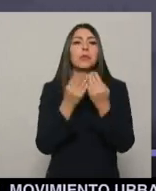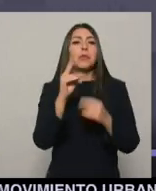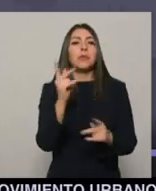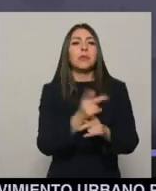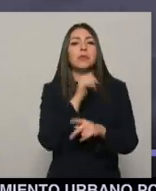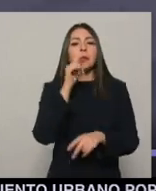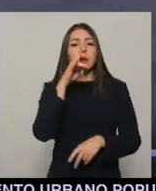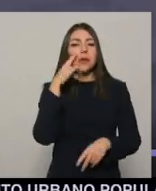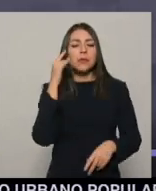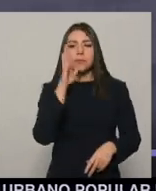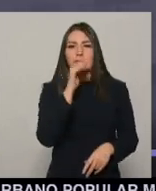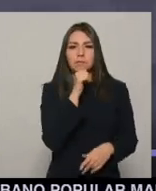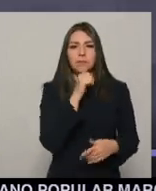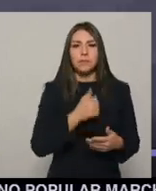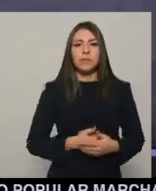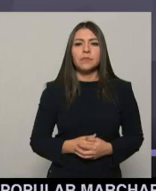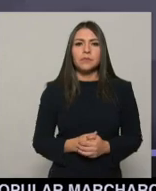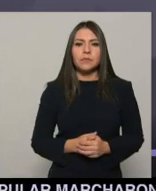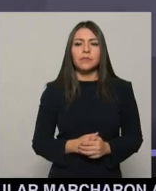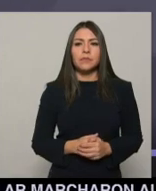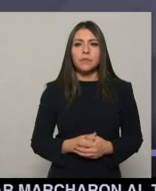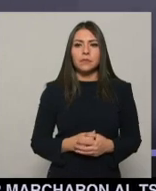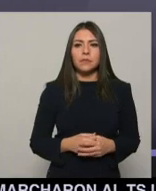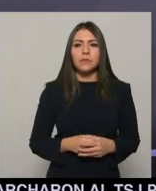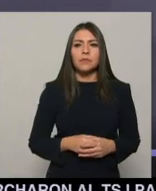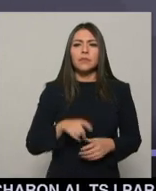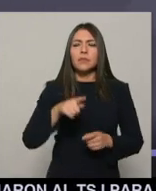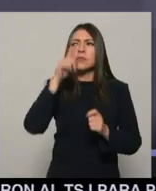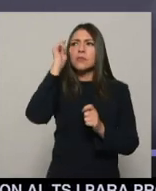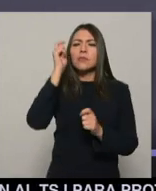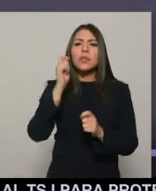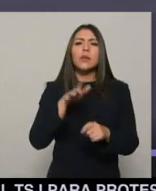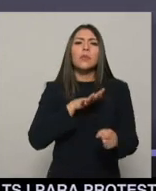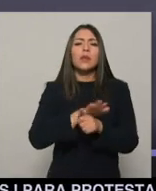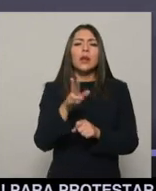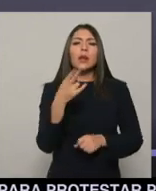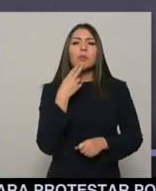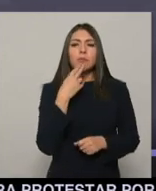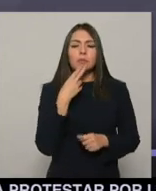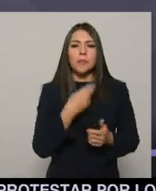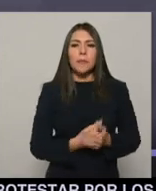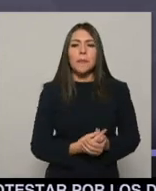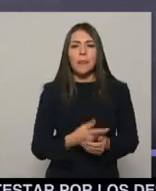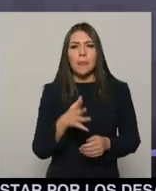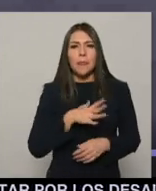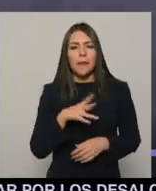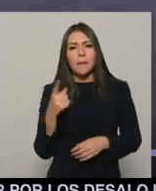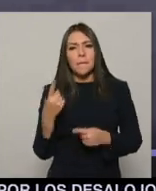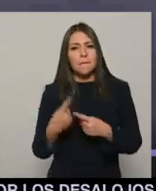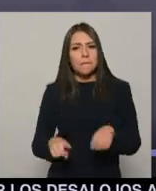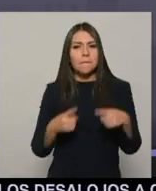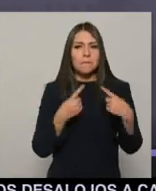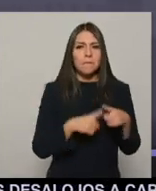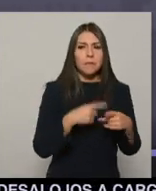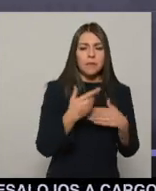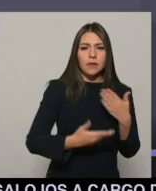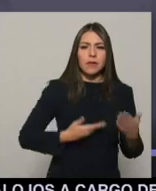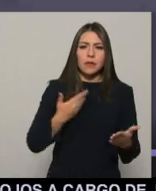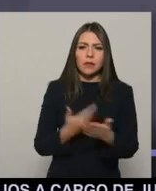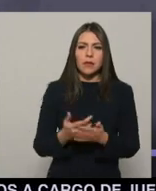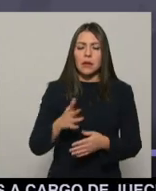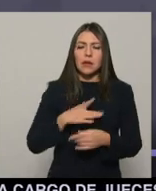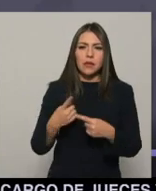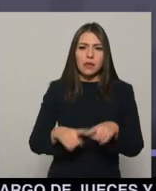¿no? Daniela, ¿cuál es la técnica que van a usar para la restauración? Hay varias propuestas, los planteamientos son tan diversos como